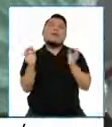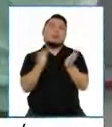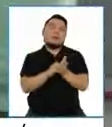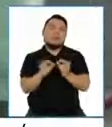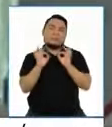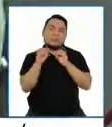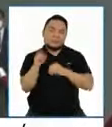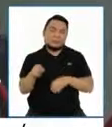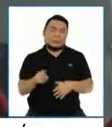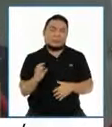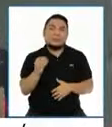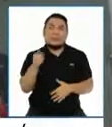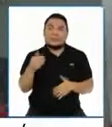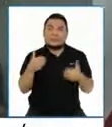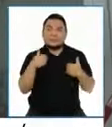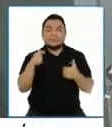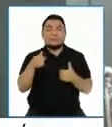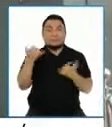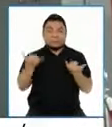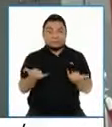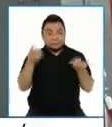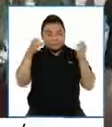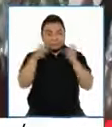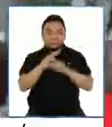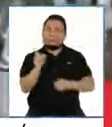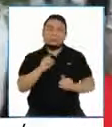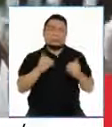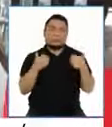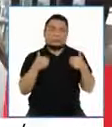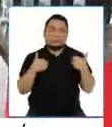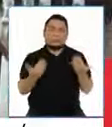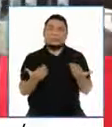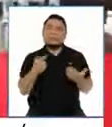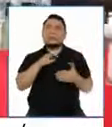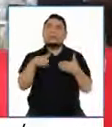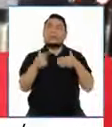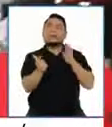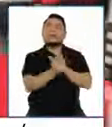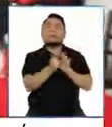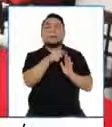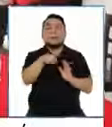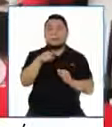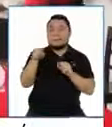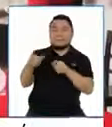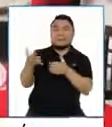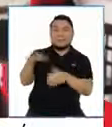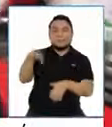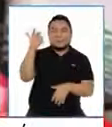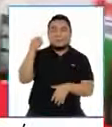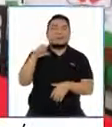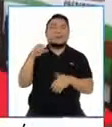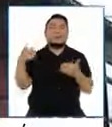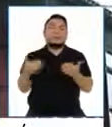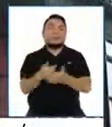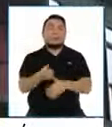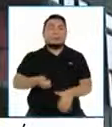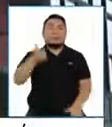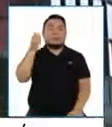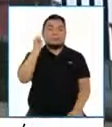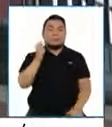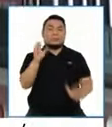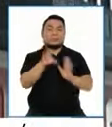institucional, pues sostienen que el actual Congreso no tiene ni las condiciones ni la legitimidad para elegir a los